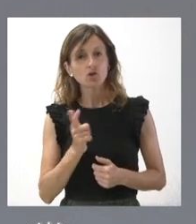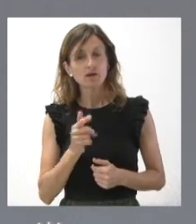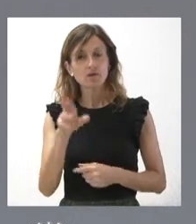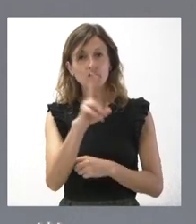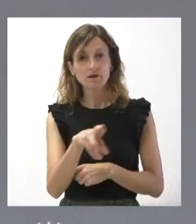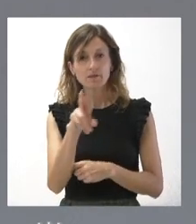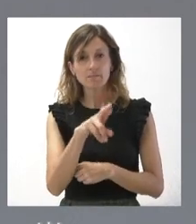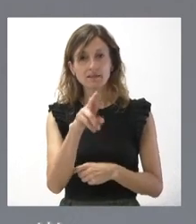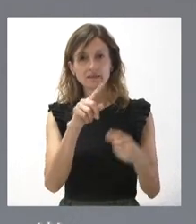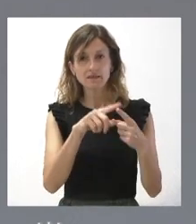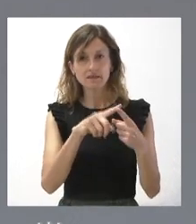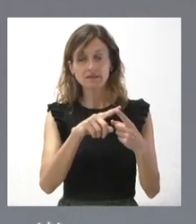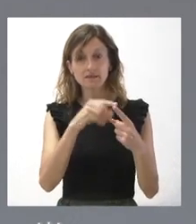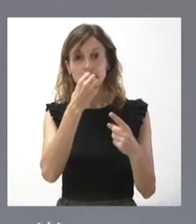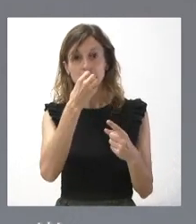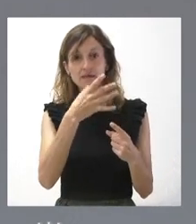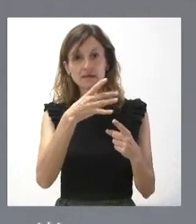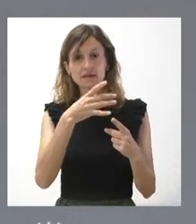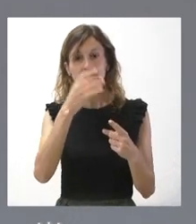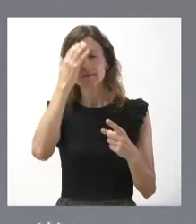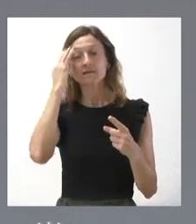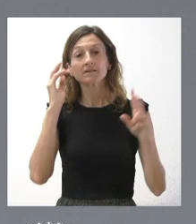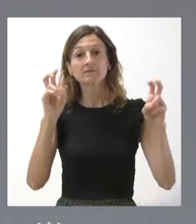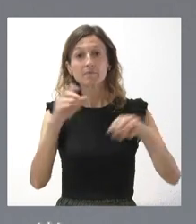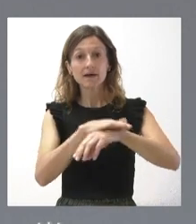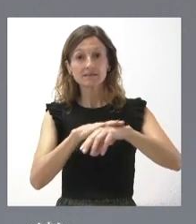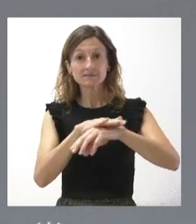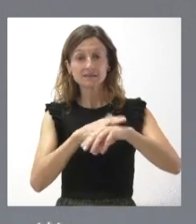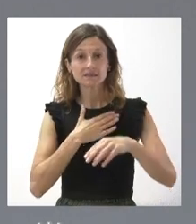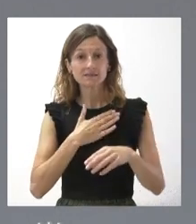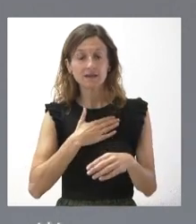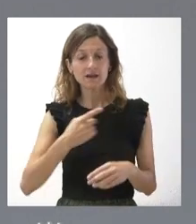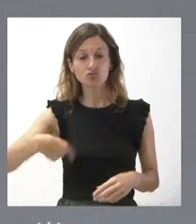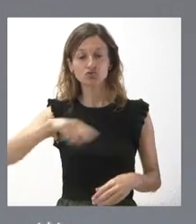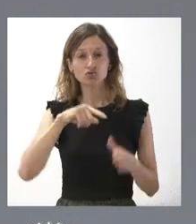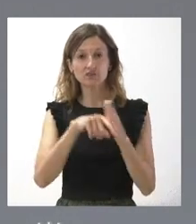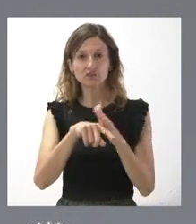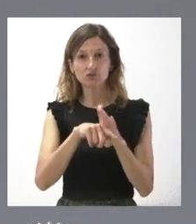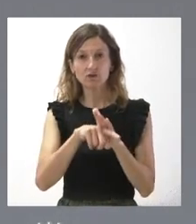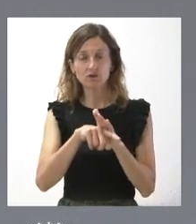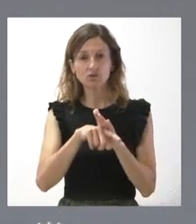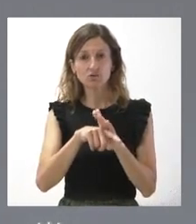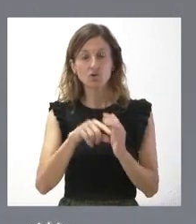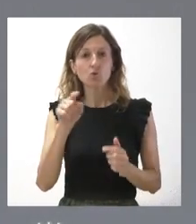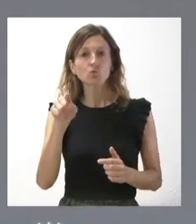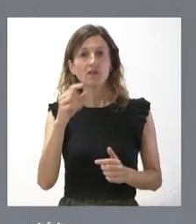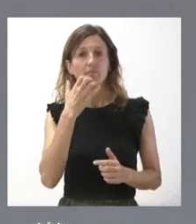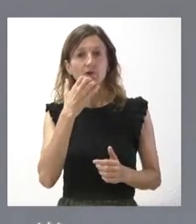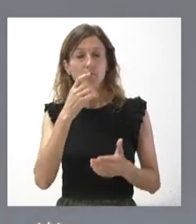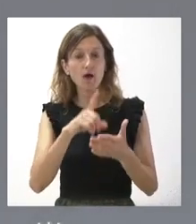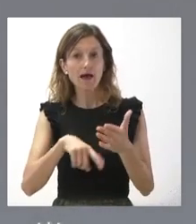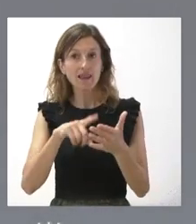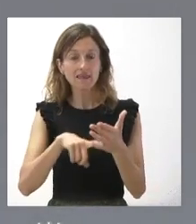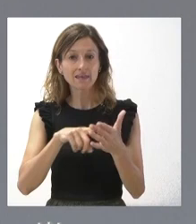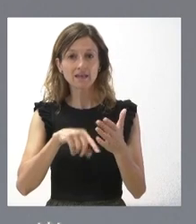No quiero insistir en ella. Son bienes de titularidad estatal que nosotros gestionamos. Si usted alquila en